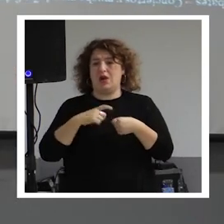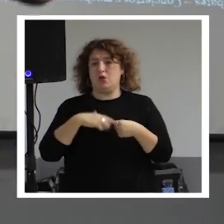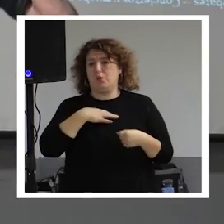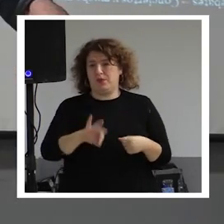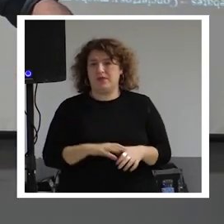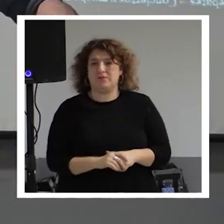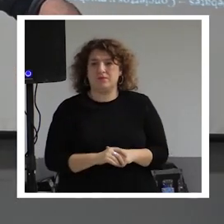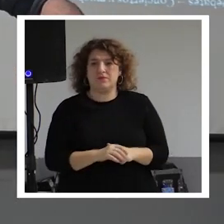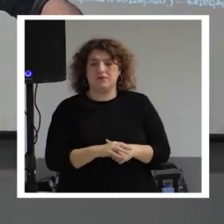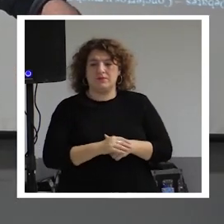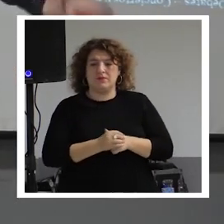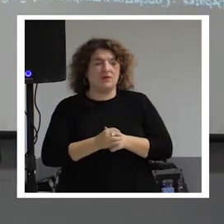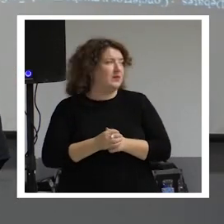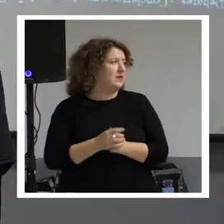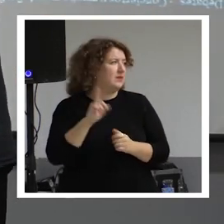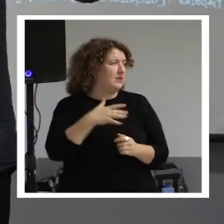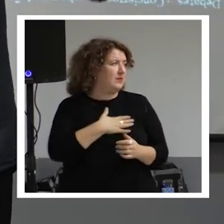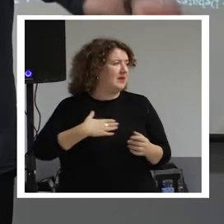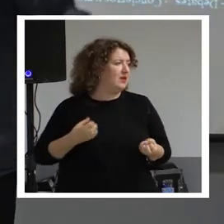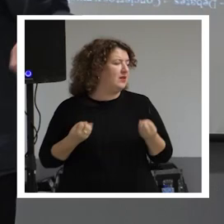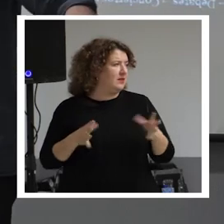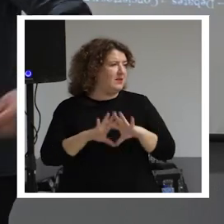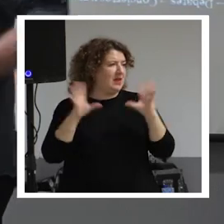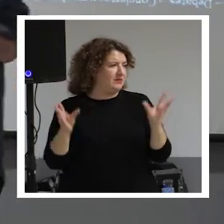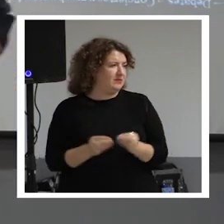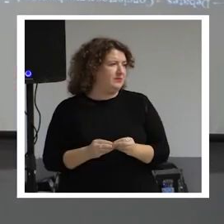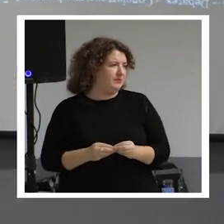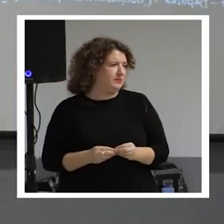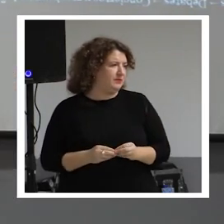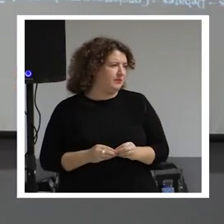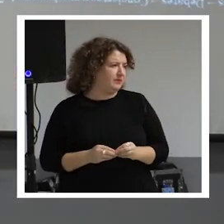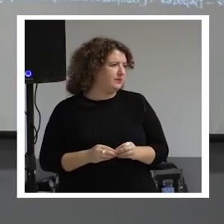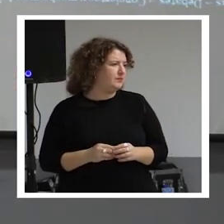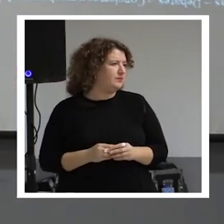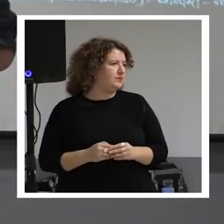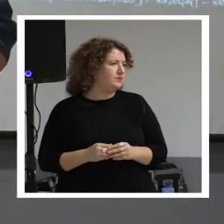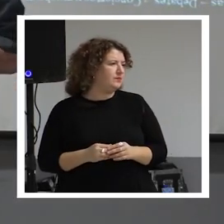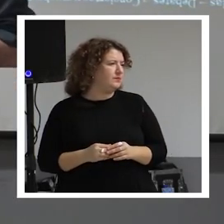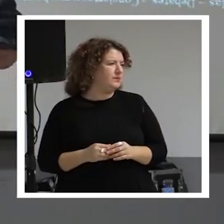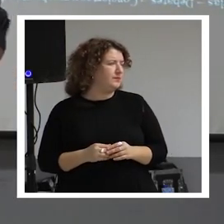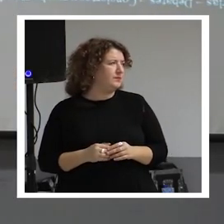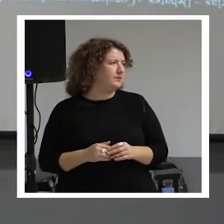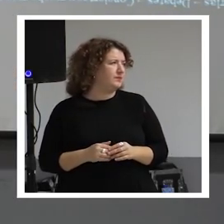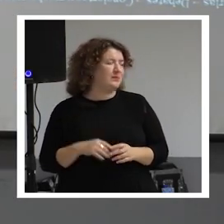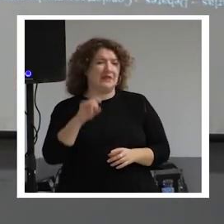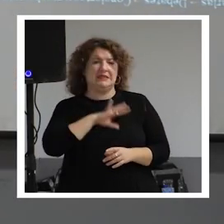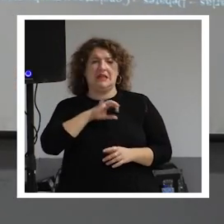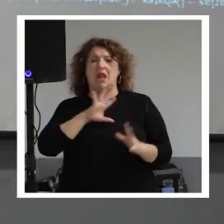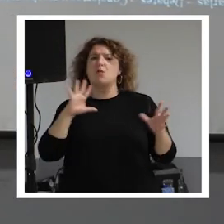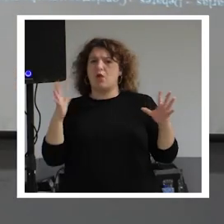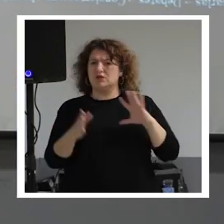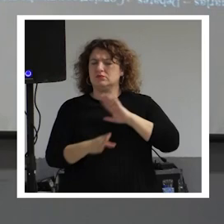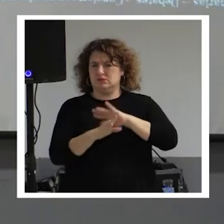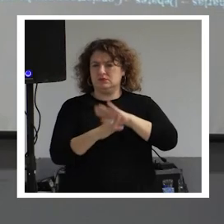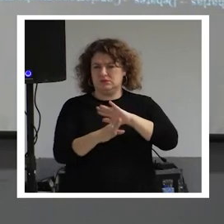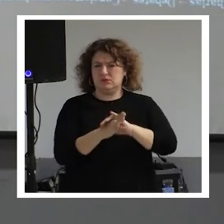dispuesta a defenderla Y eso hay que producirlo y no se produce por puro voluntarismo sino generando los mecanismos para aquellos sea útiles necesarios